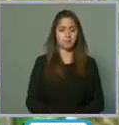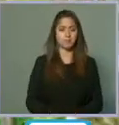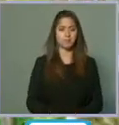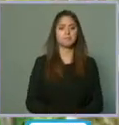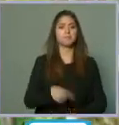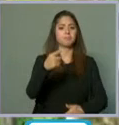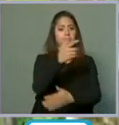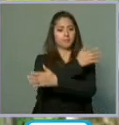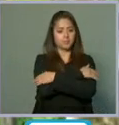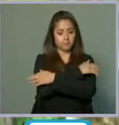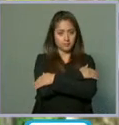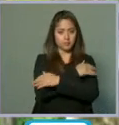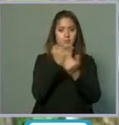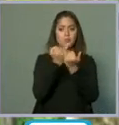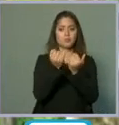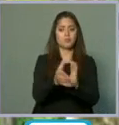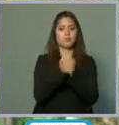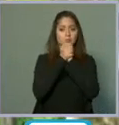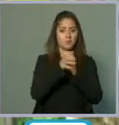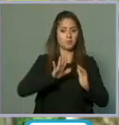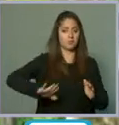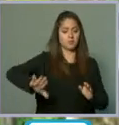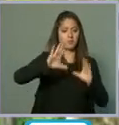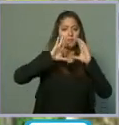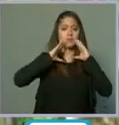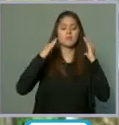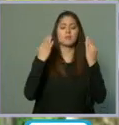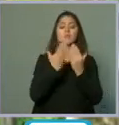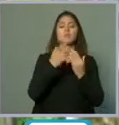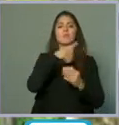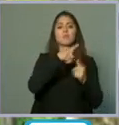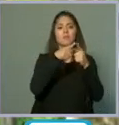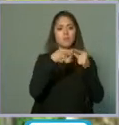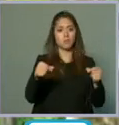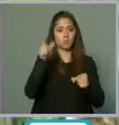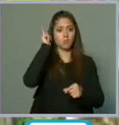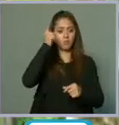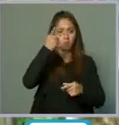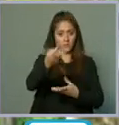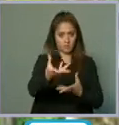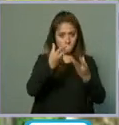Fuerte abrazo, un cordial saludo desde la comunidad japonesa. Los invitamos a nuestra